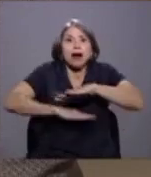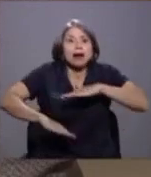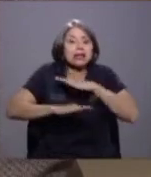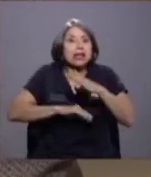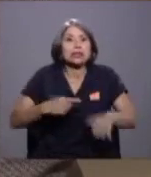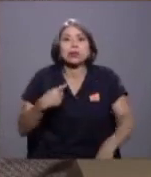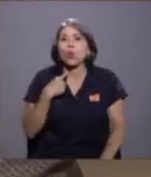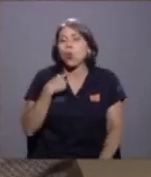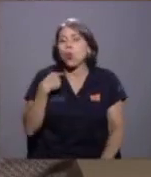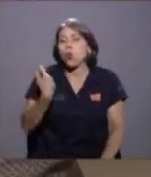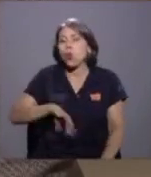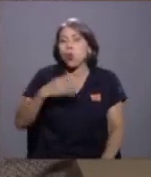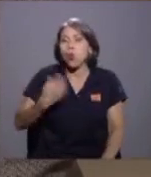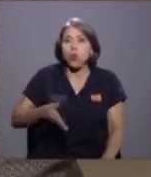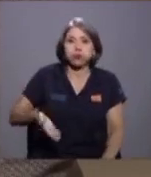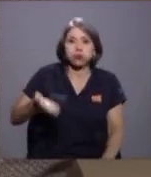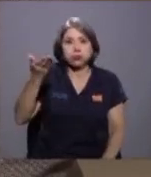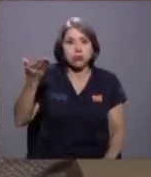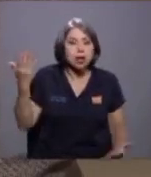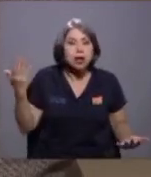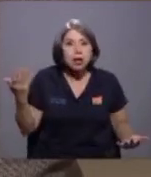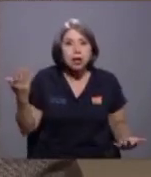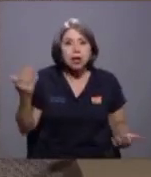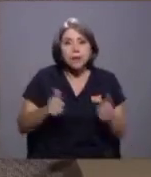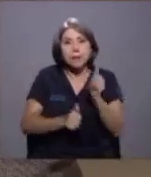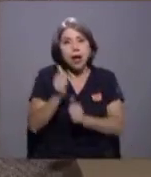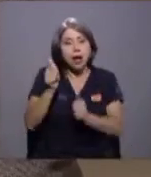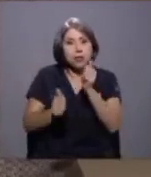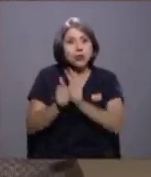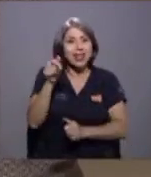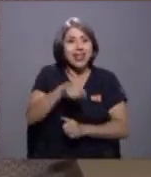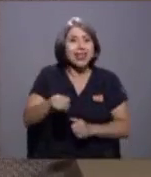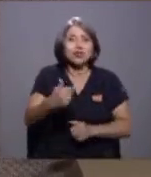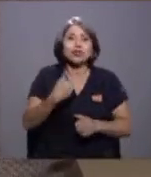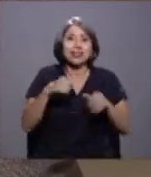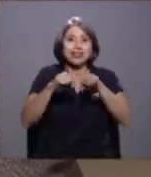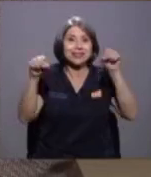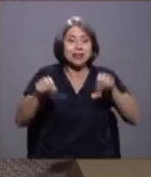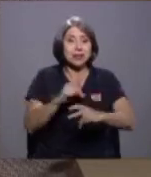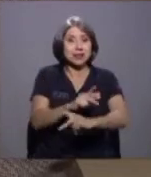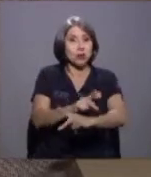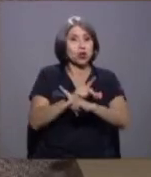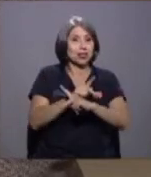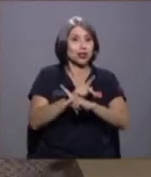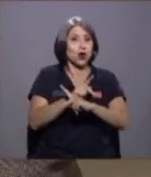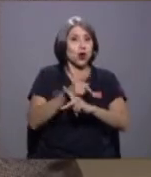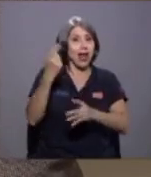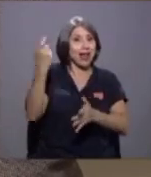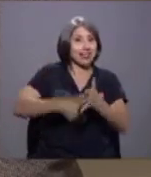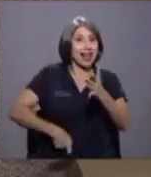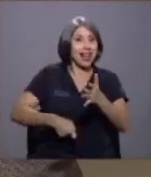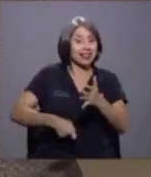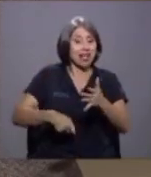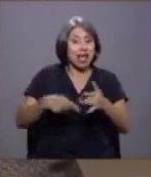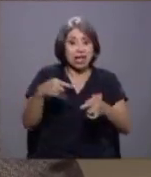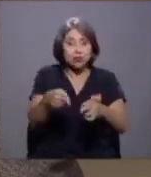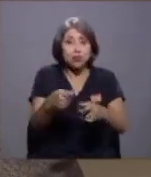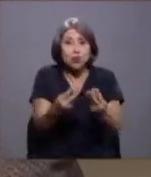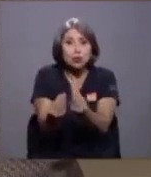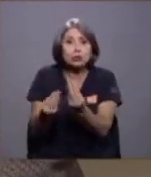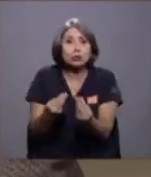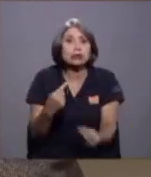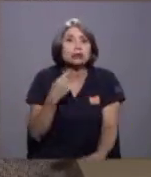básica, que tienen en su gran mayoría esquemas de protección arancelaria que los encarecen